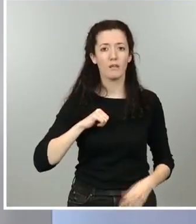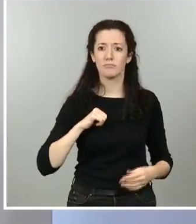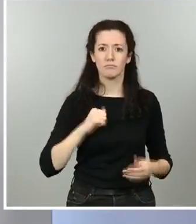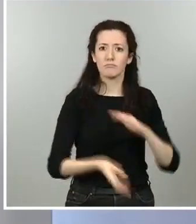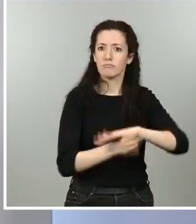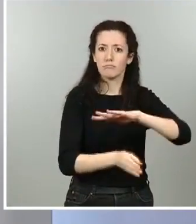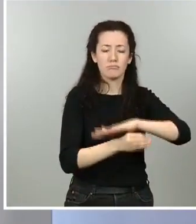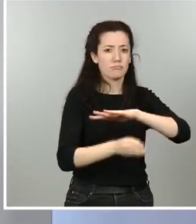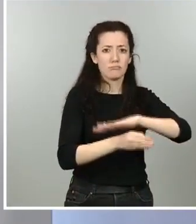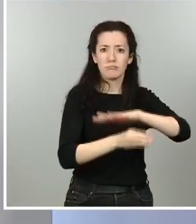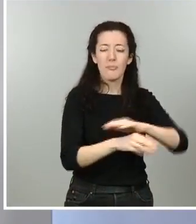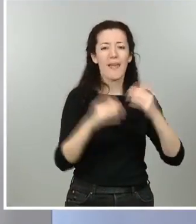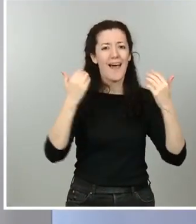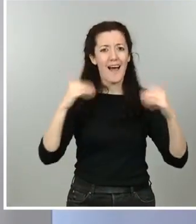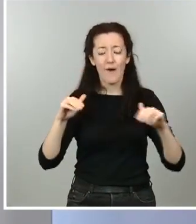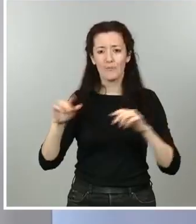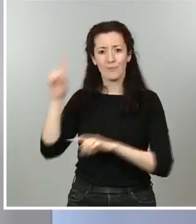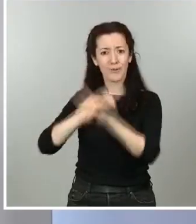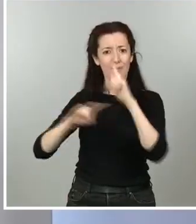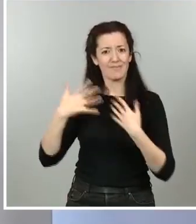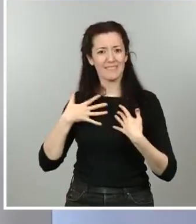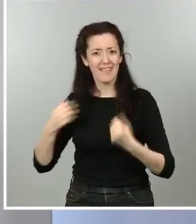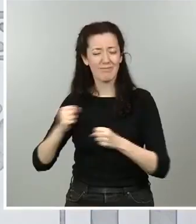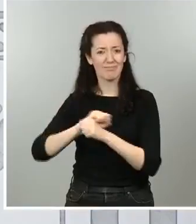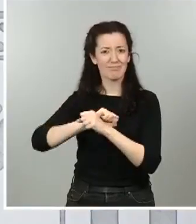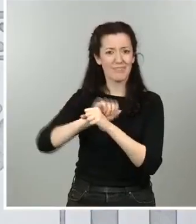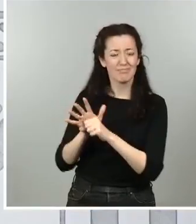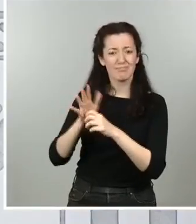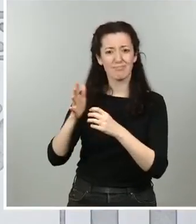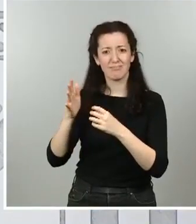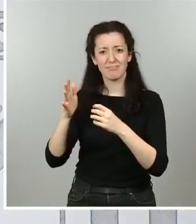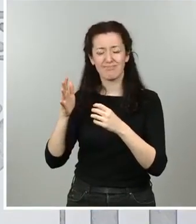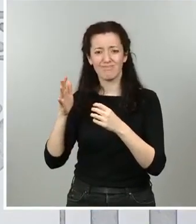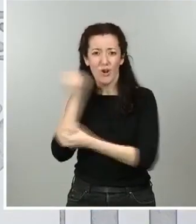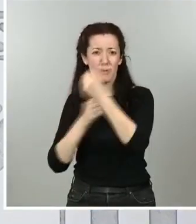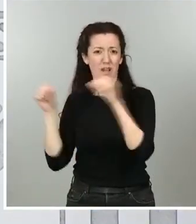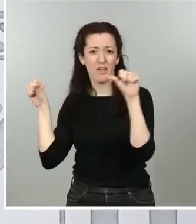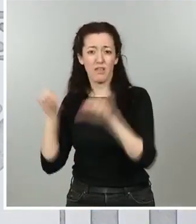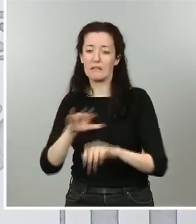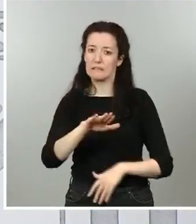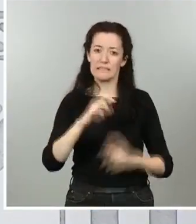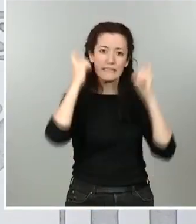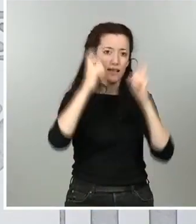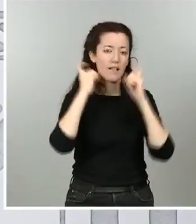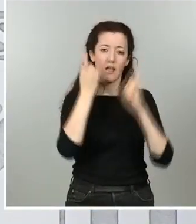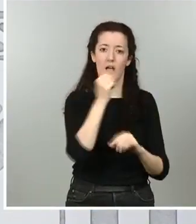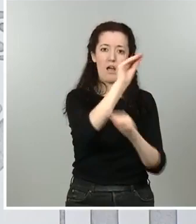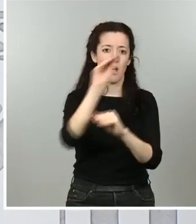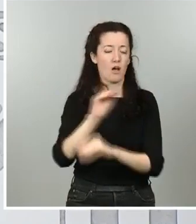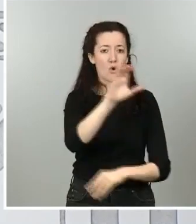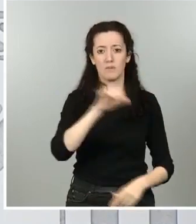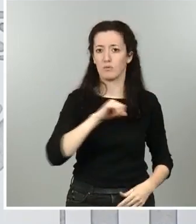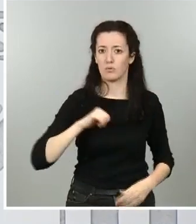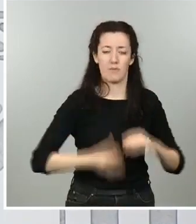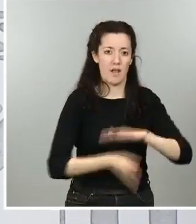la consiguiente crisis económica. Es decir, la caída de ingresos públicos que se deriva del parón de la actividad no va a